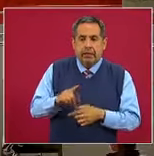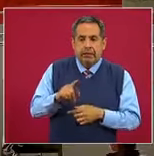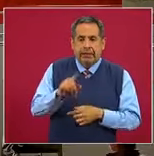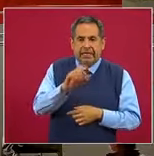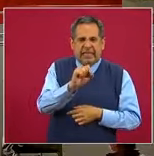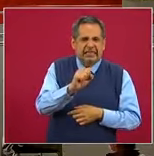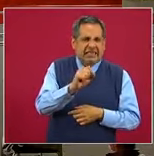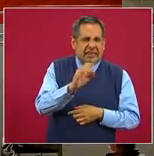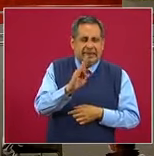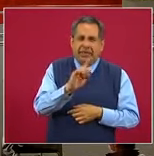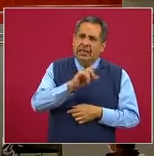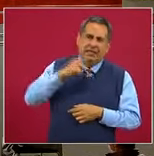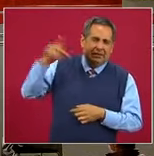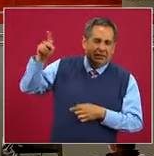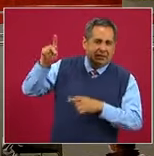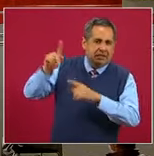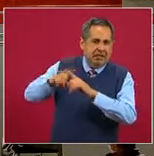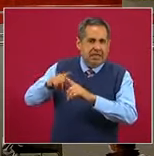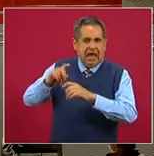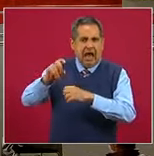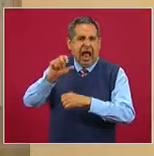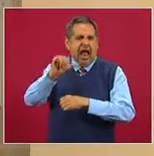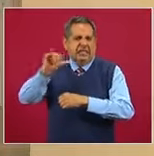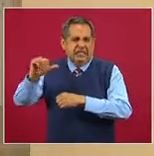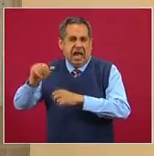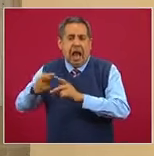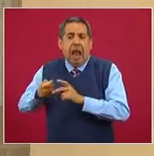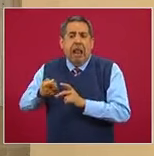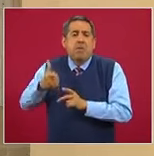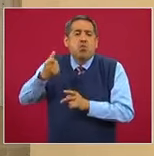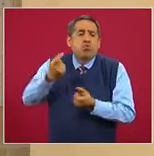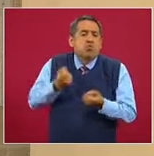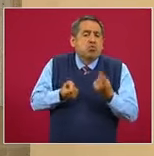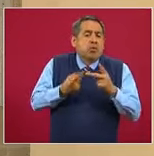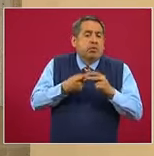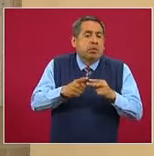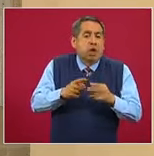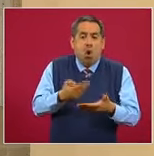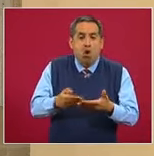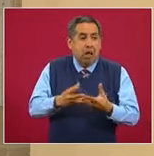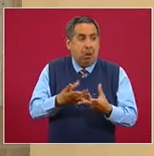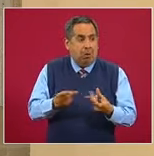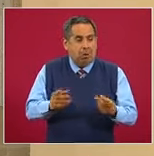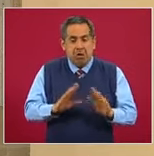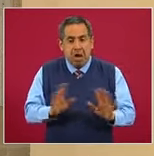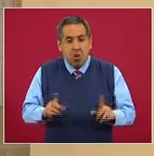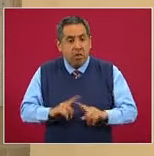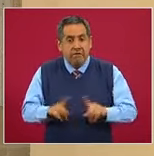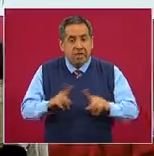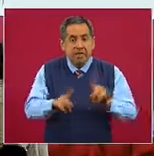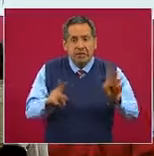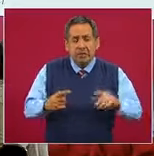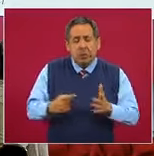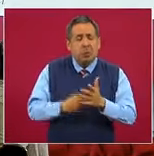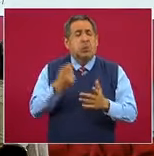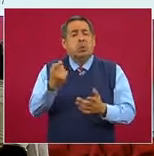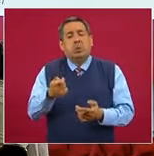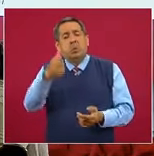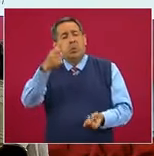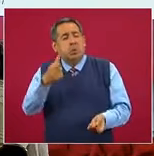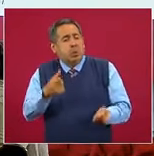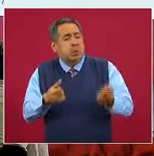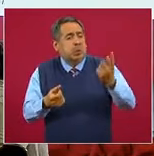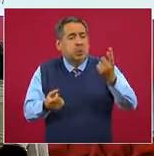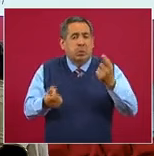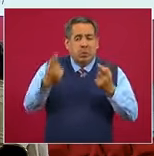grupos asiáticos, solo se presentaron prácticamente al inicio de la pandemia y ya no se han presentado, o se han presentado de una manera muy poquita